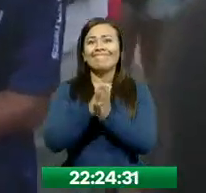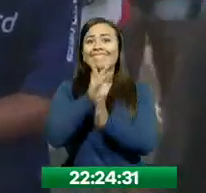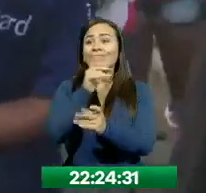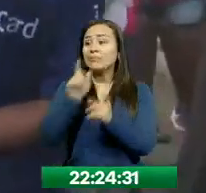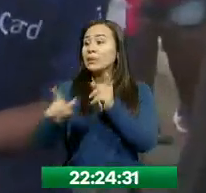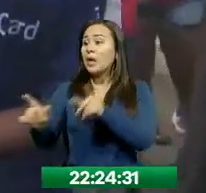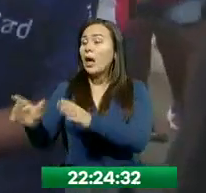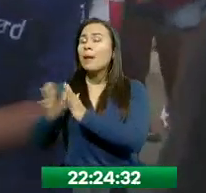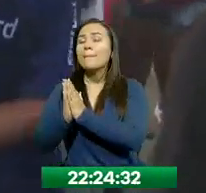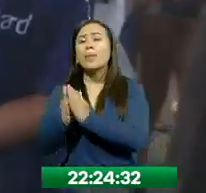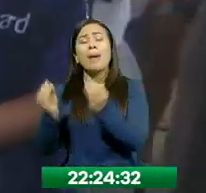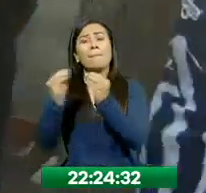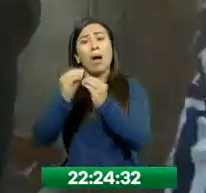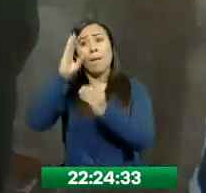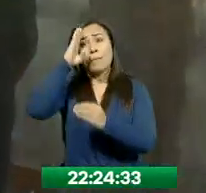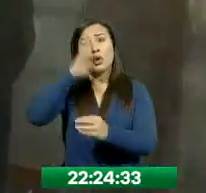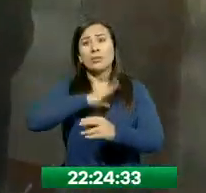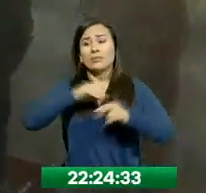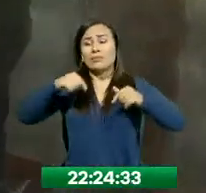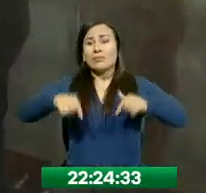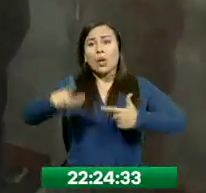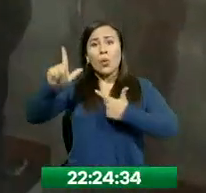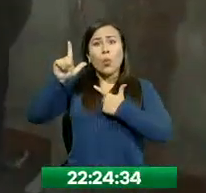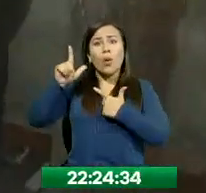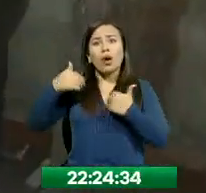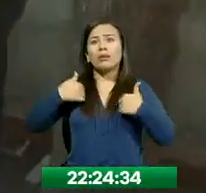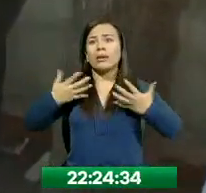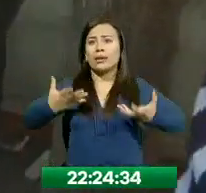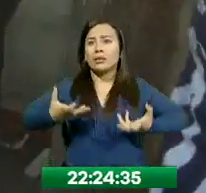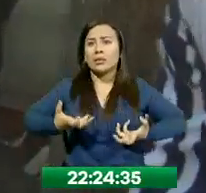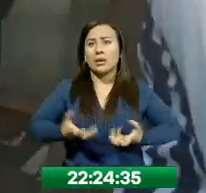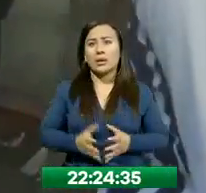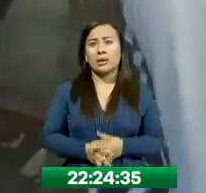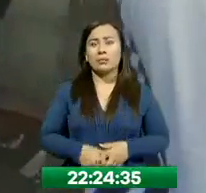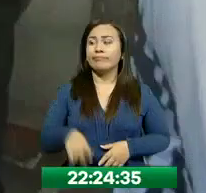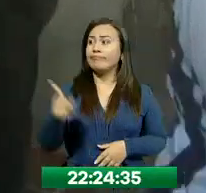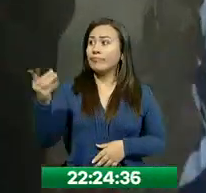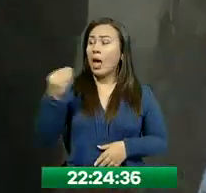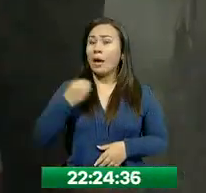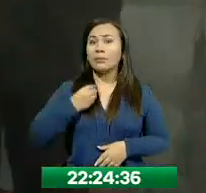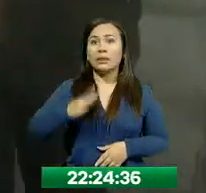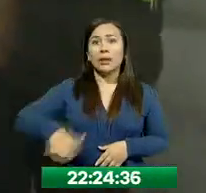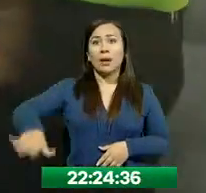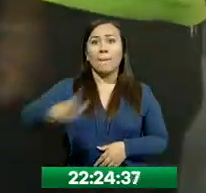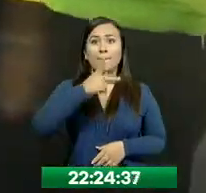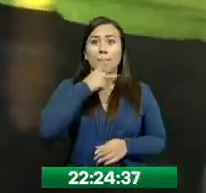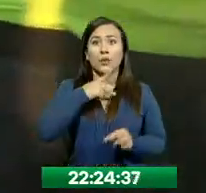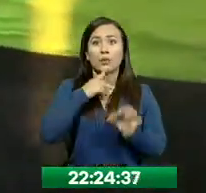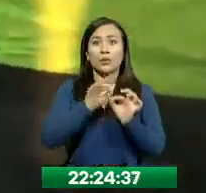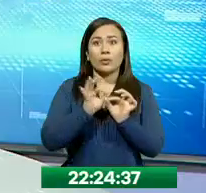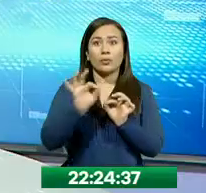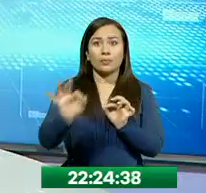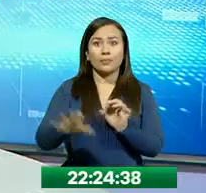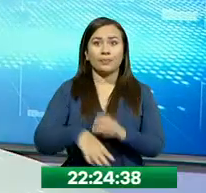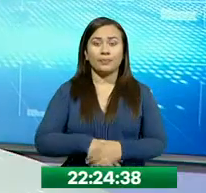sector piden mayor resguardo en esta zona, informó Carlos Julio Gurumendi.